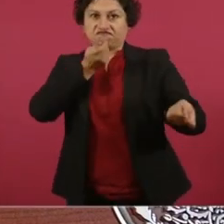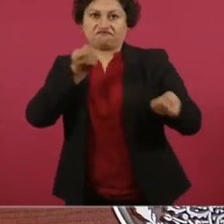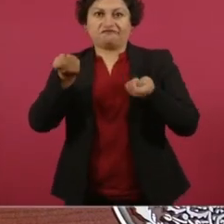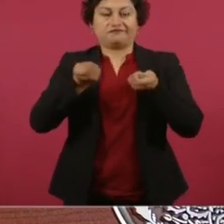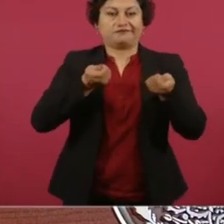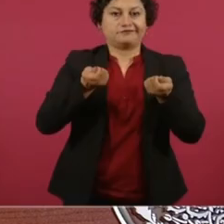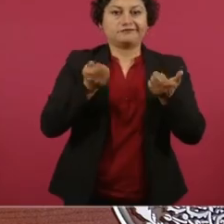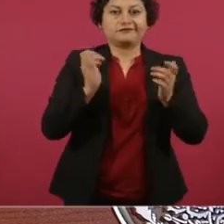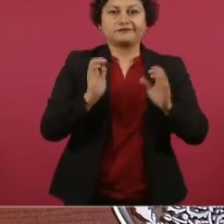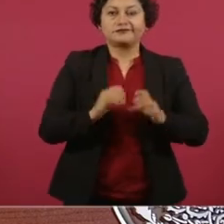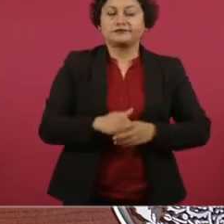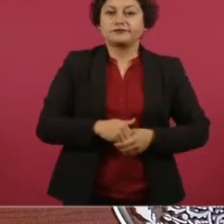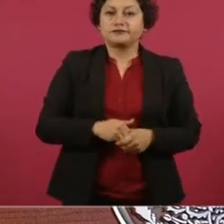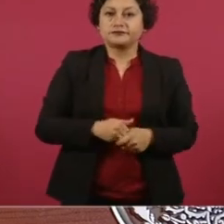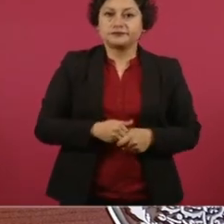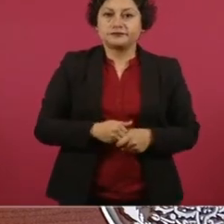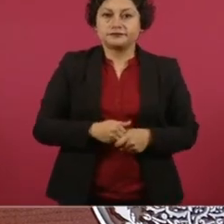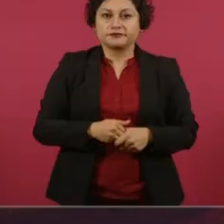los